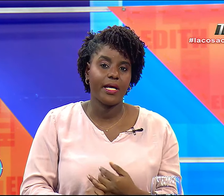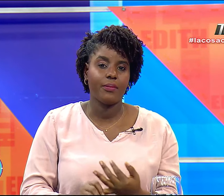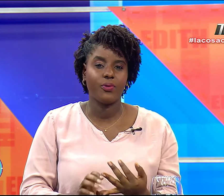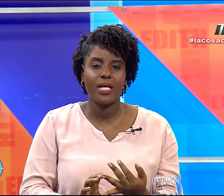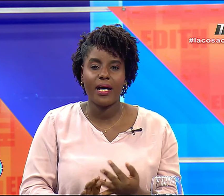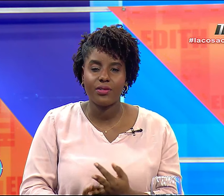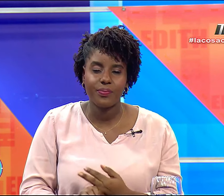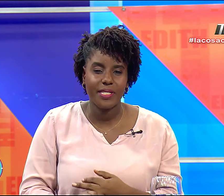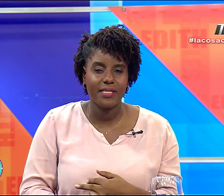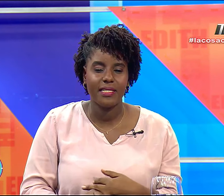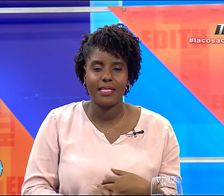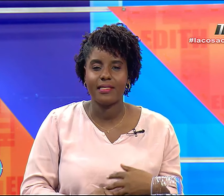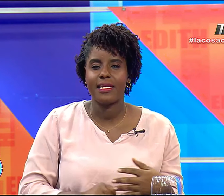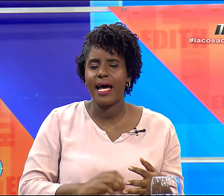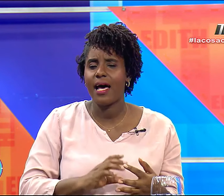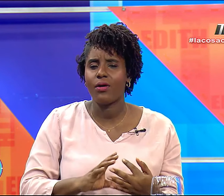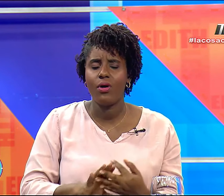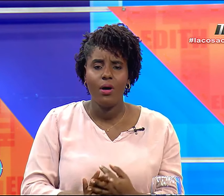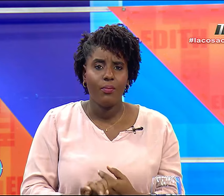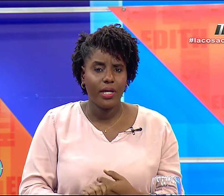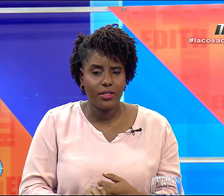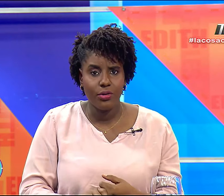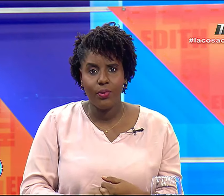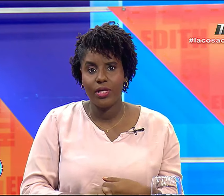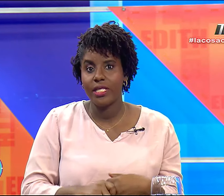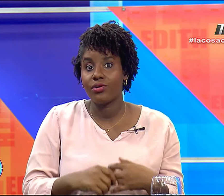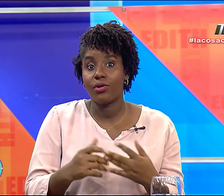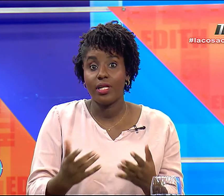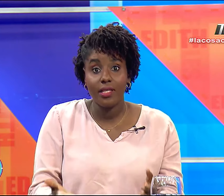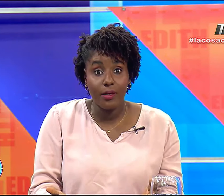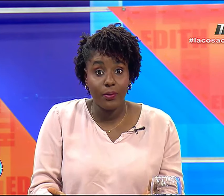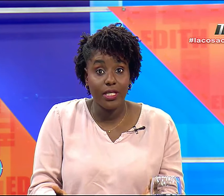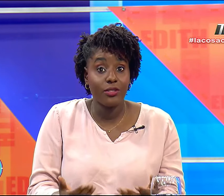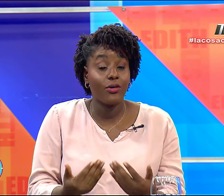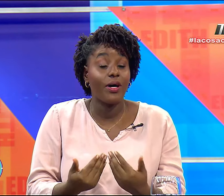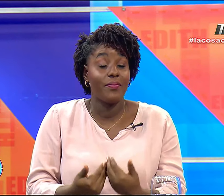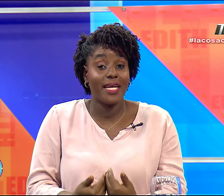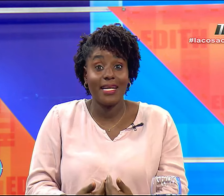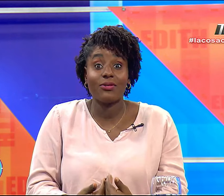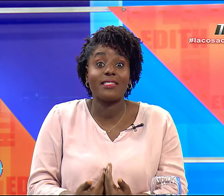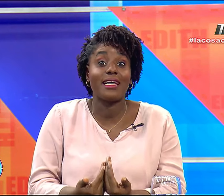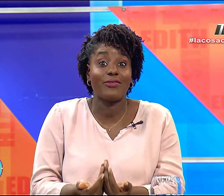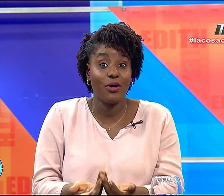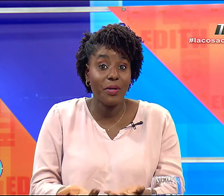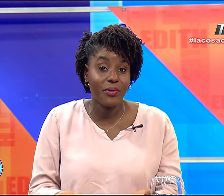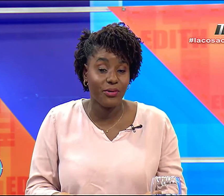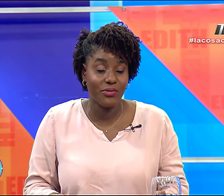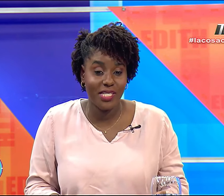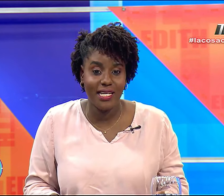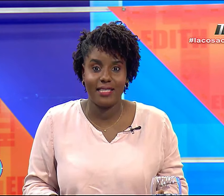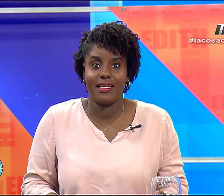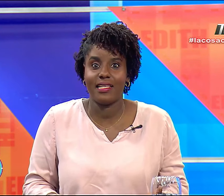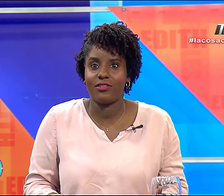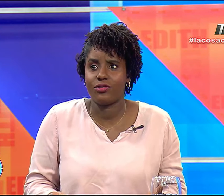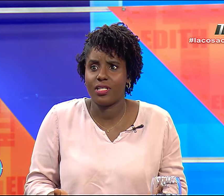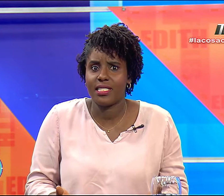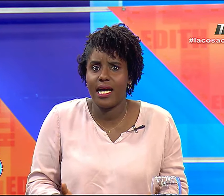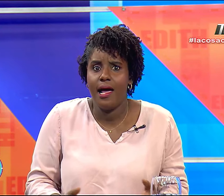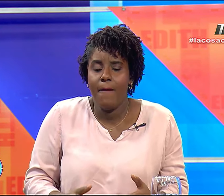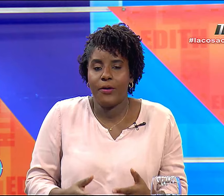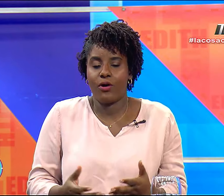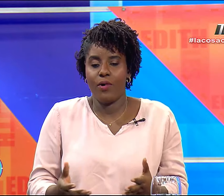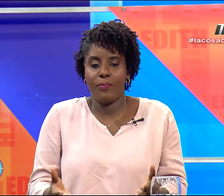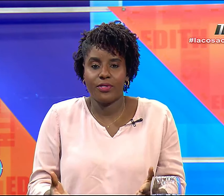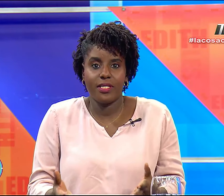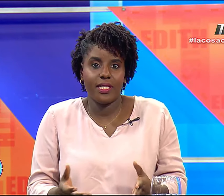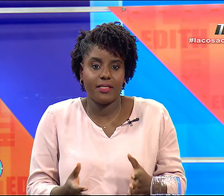Cámara de Diputados, presidente del Senado, partidos políticos, líderes políticos, en mi caso hasta yo me pronuncié en las redes y yo decía,